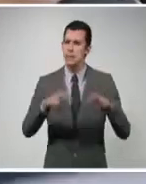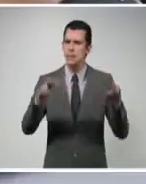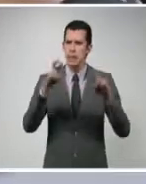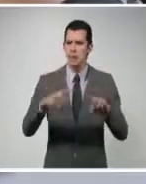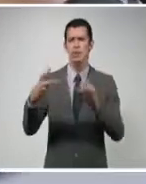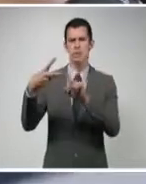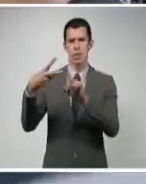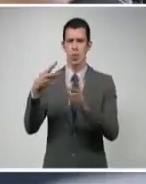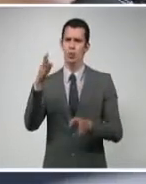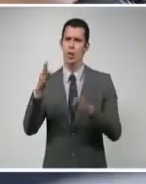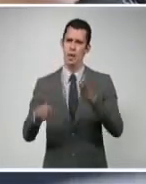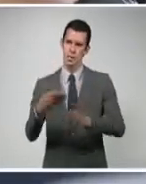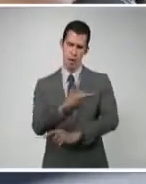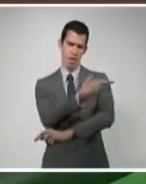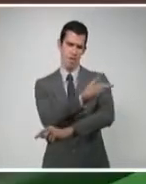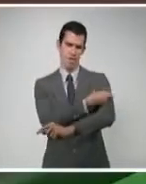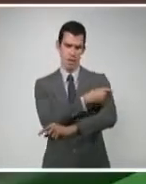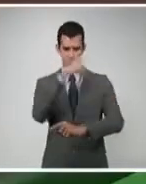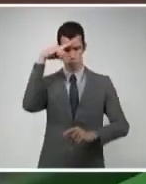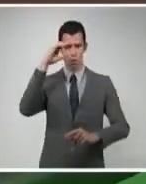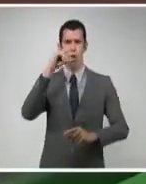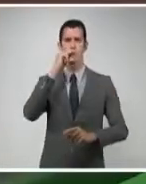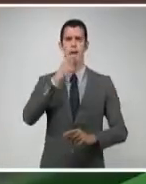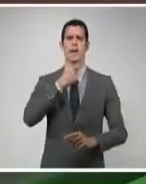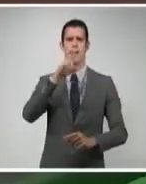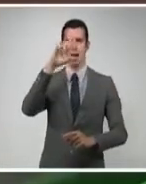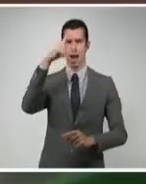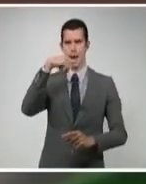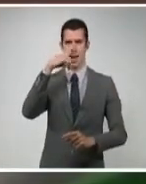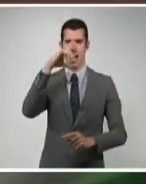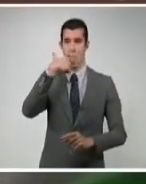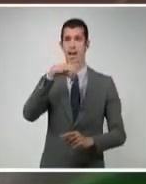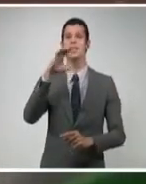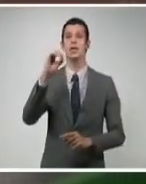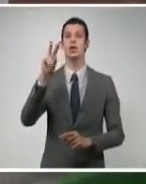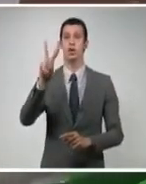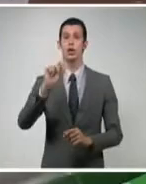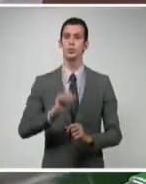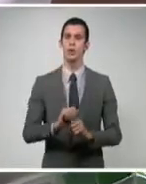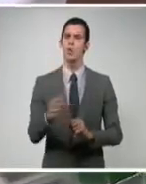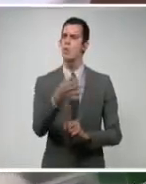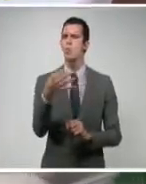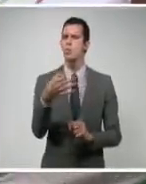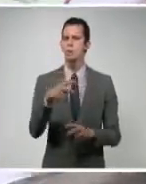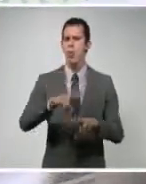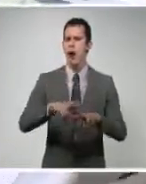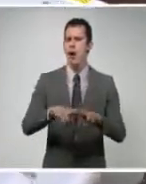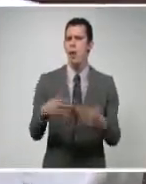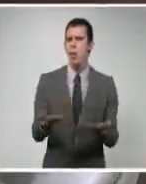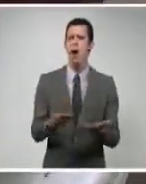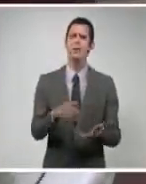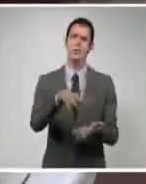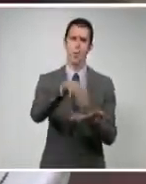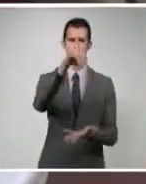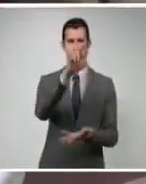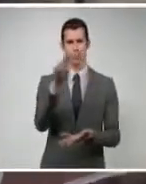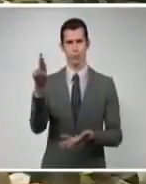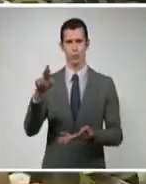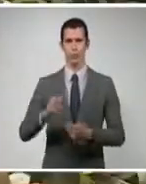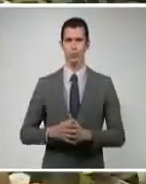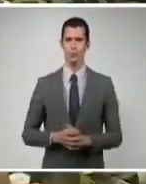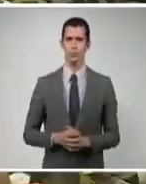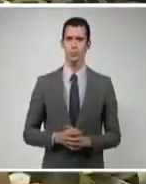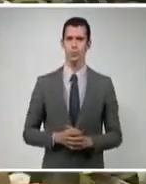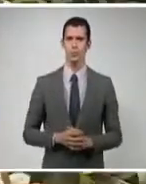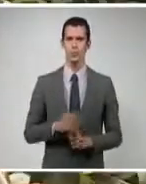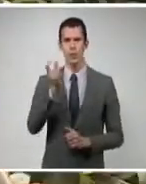candidato vacunal soberana 02 en el municipio plaza de la revolución a mi casa fue la doctora médico